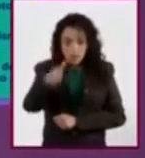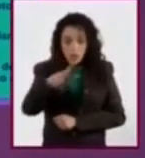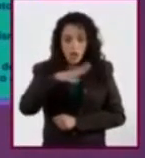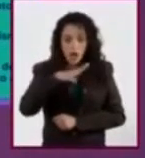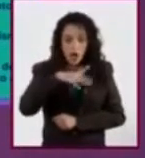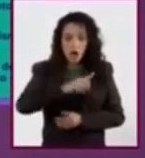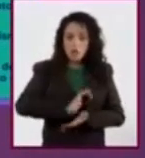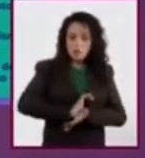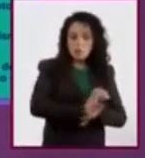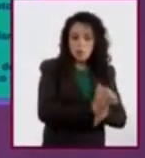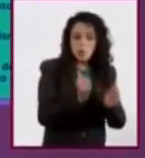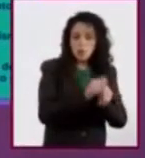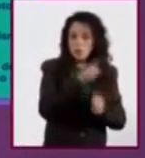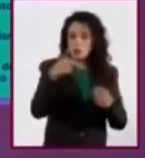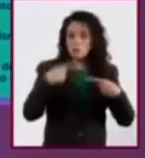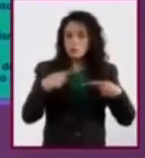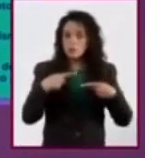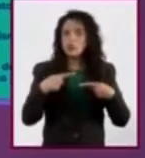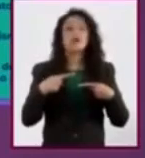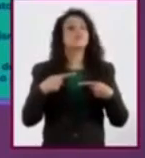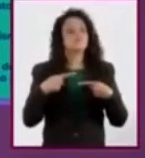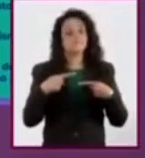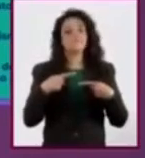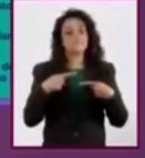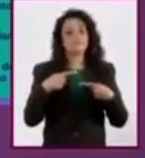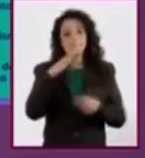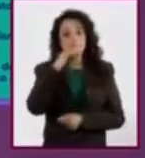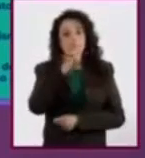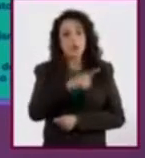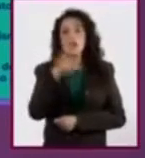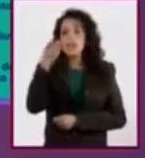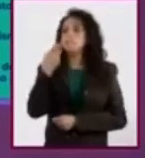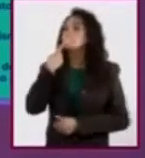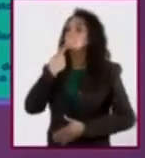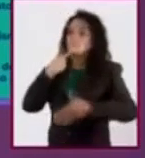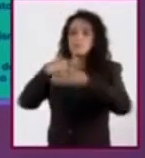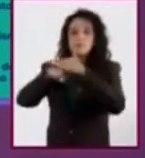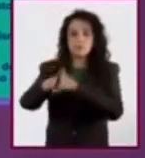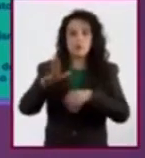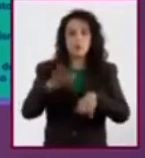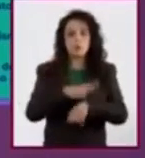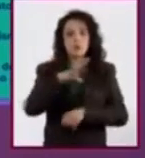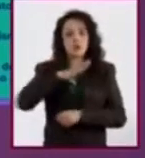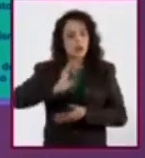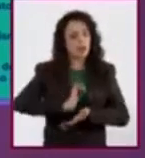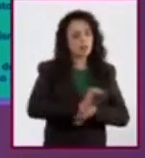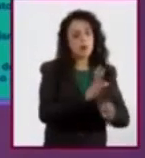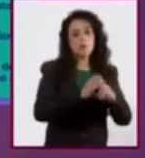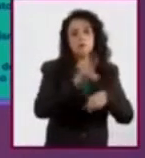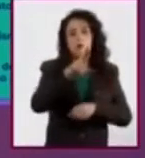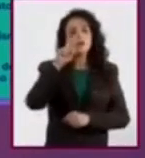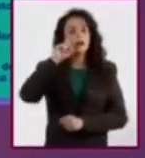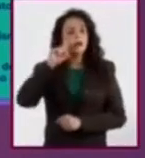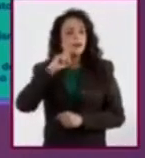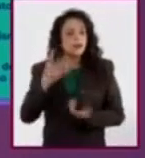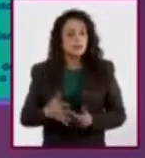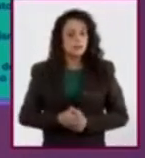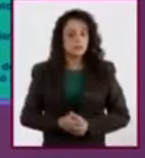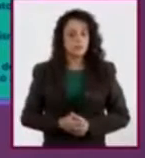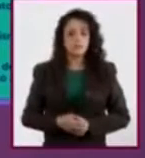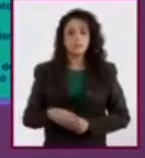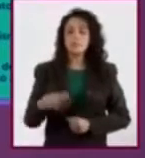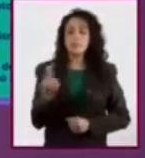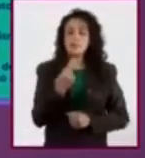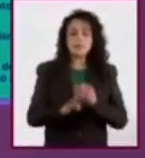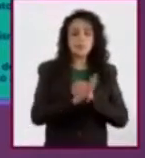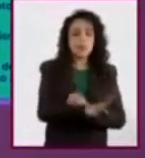otras y otros, denunciar los actos que los discriminen por su género, evitar replicar ideas, patrones o